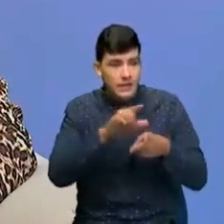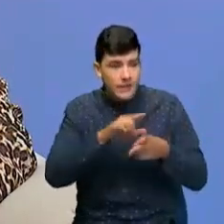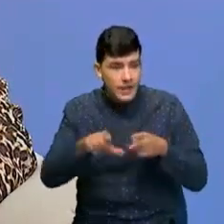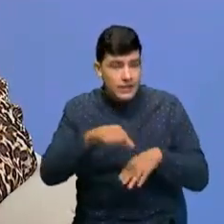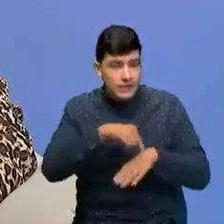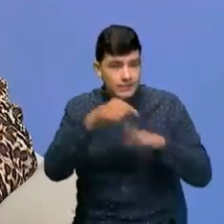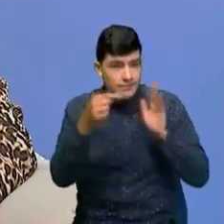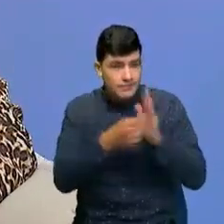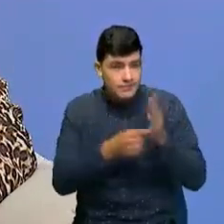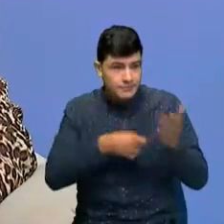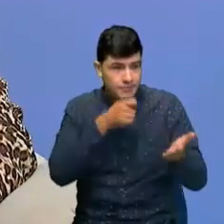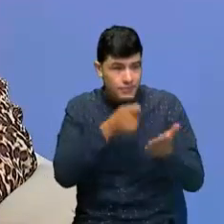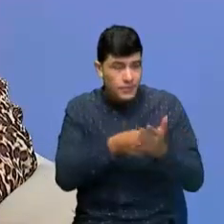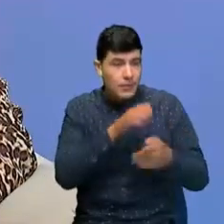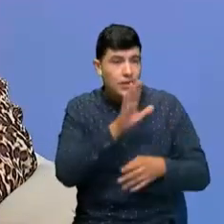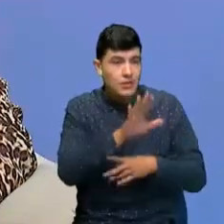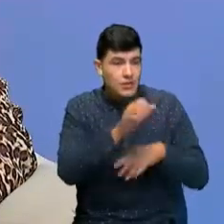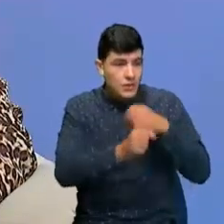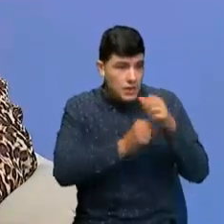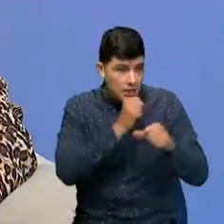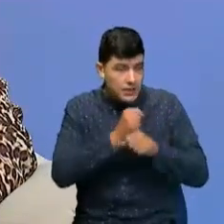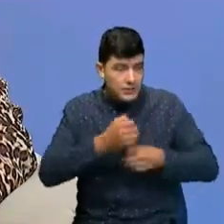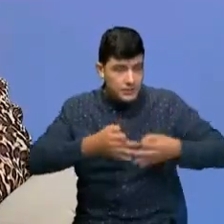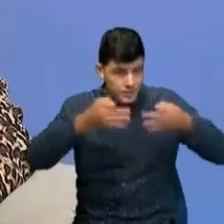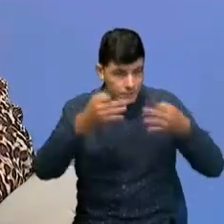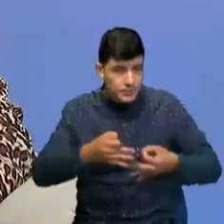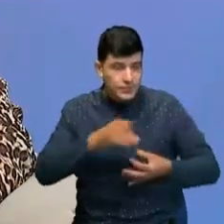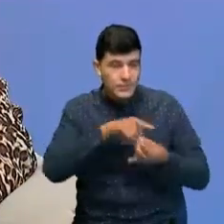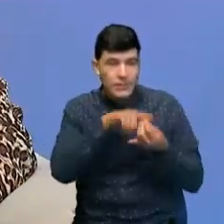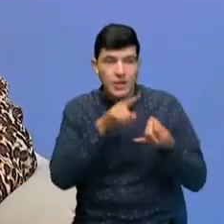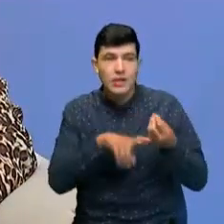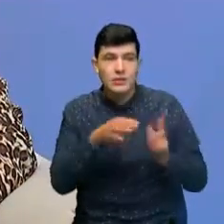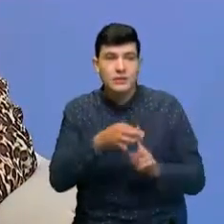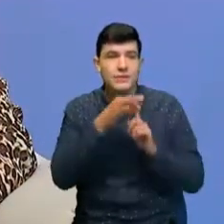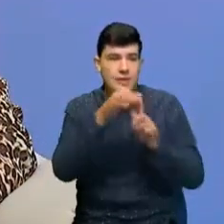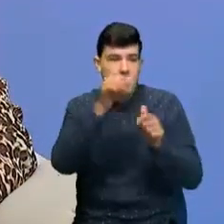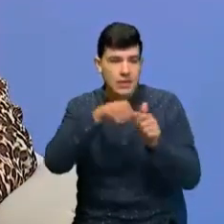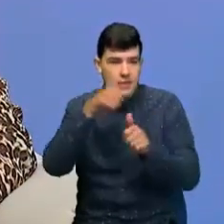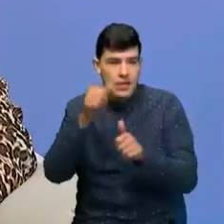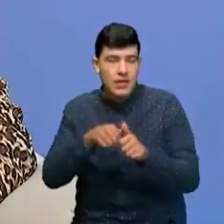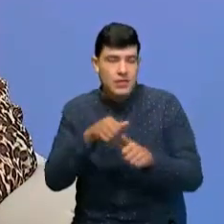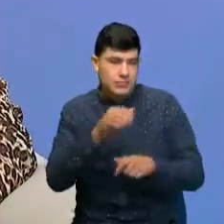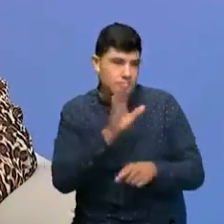cotizadas y la edad a cumplir para el caso particular de cada uno.